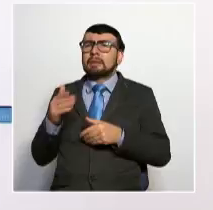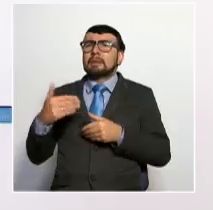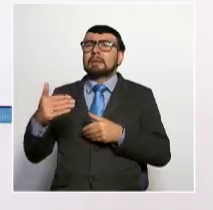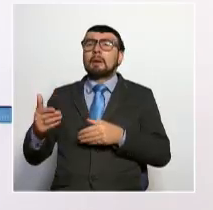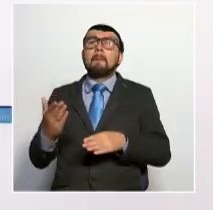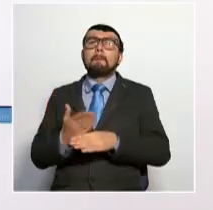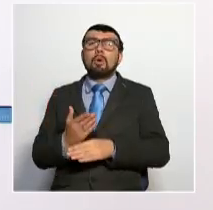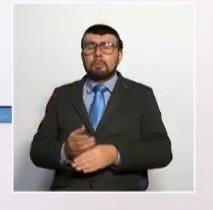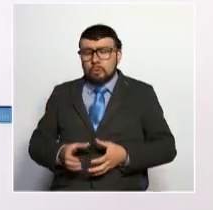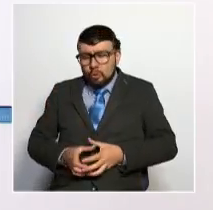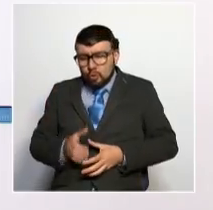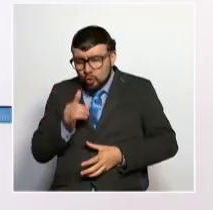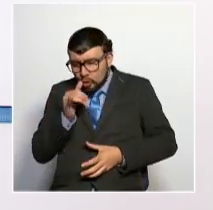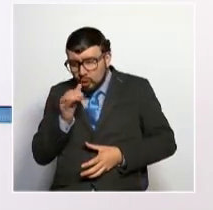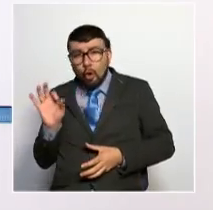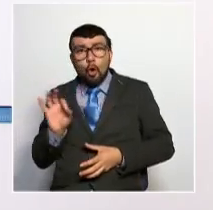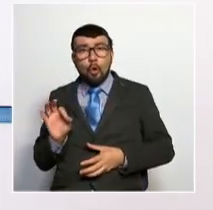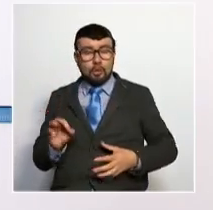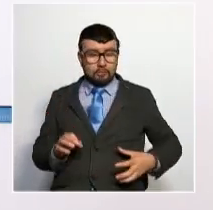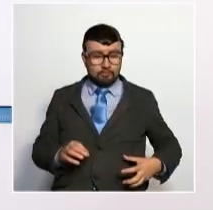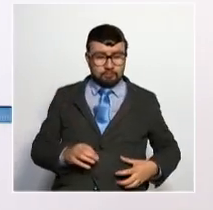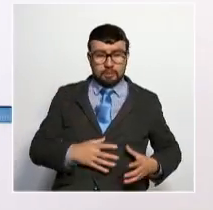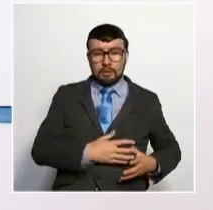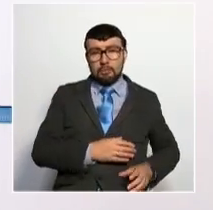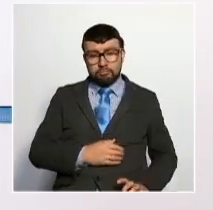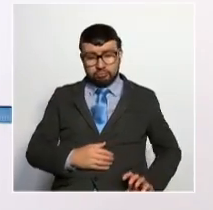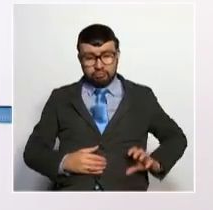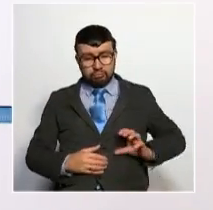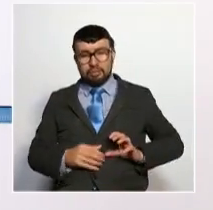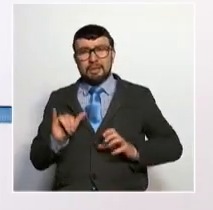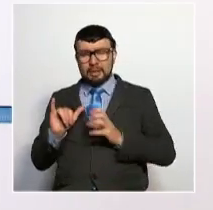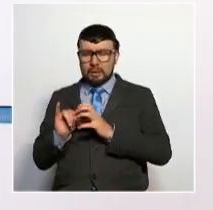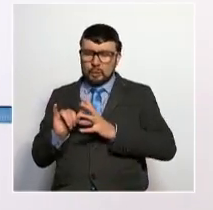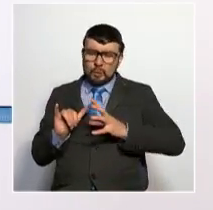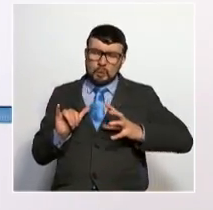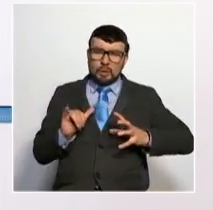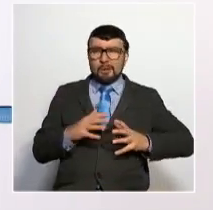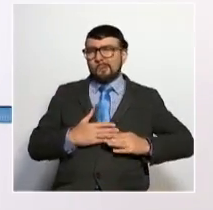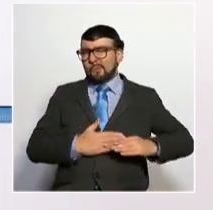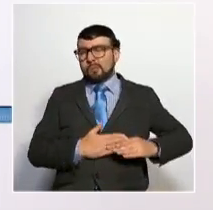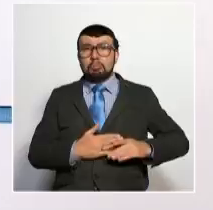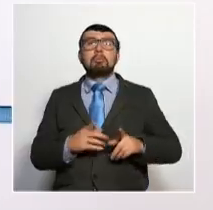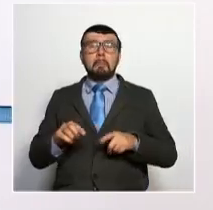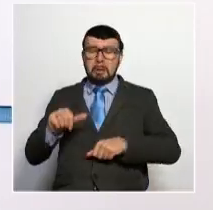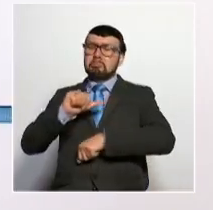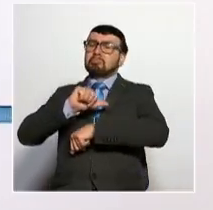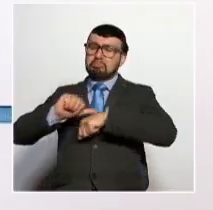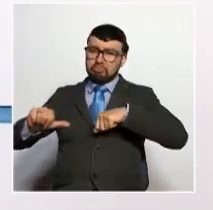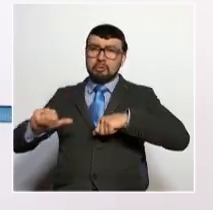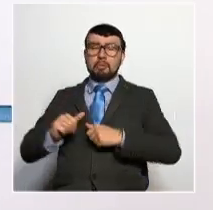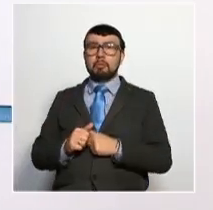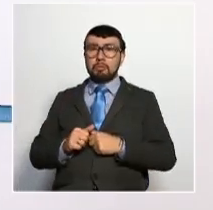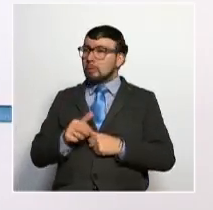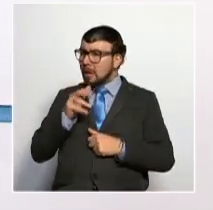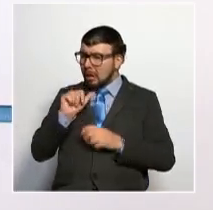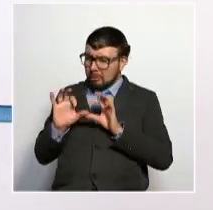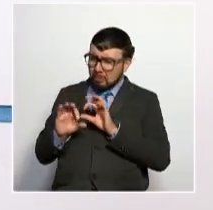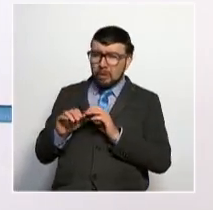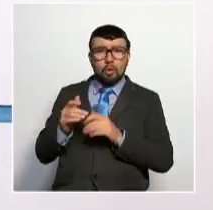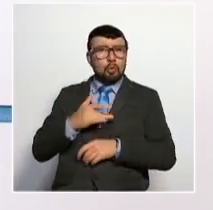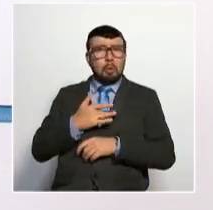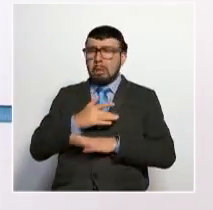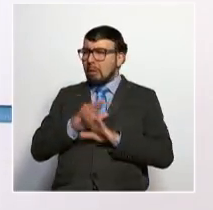de vejiga o de colon porque los miomas la están comprimiendo. Entonces en esos casos también se operan. De resto dejamos los miomas quietos,